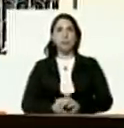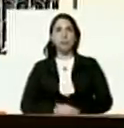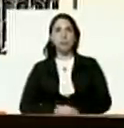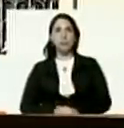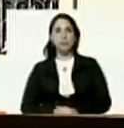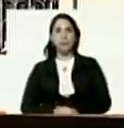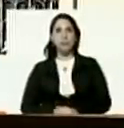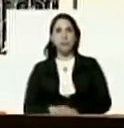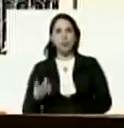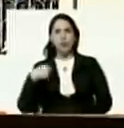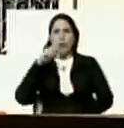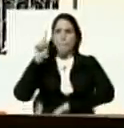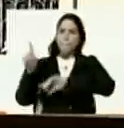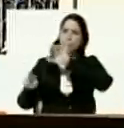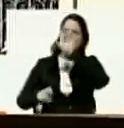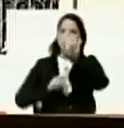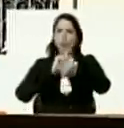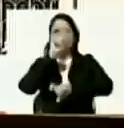y le pregunto